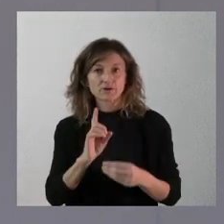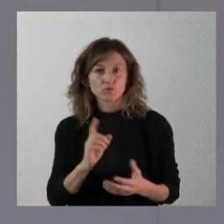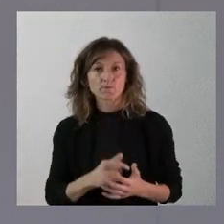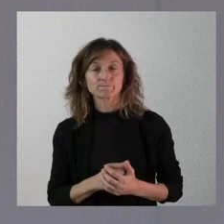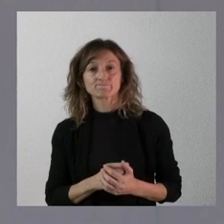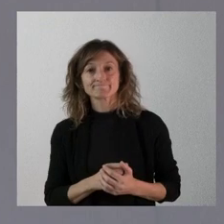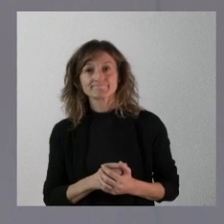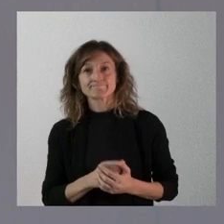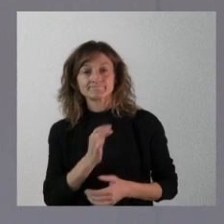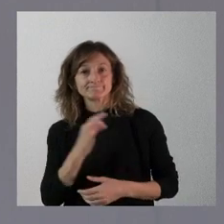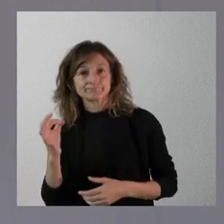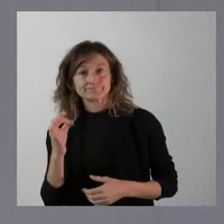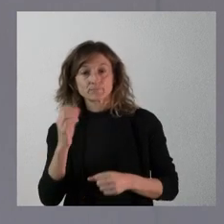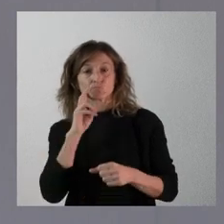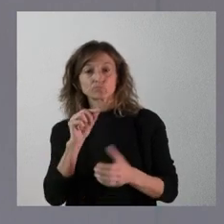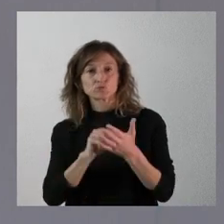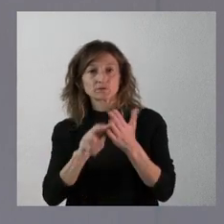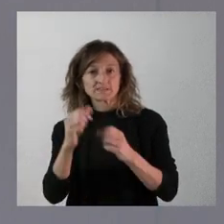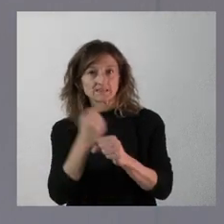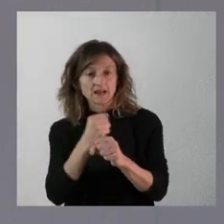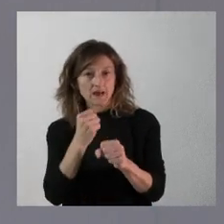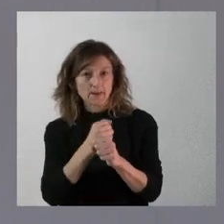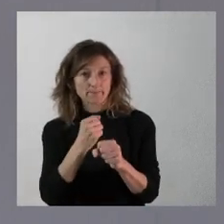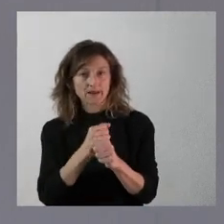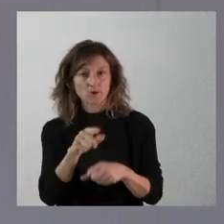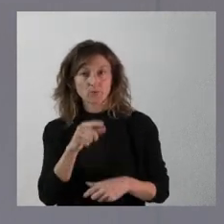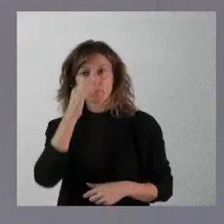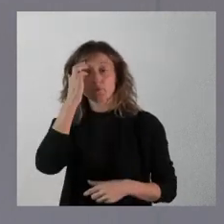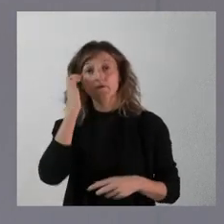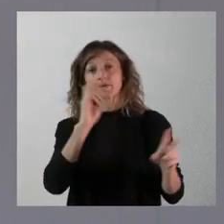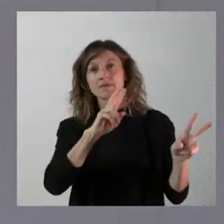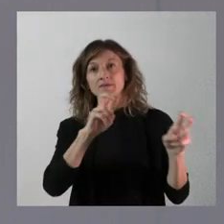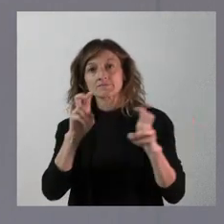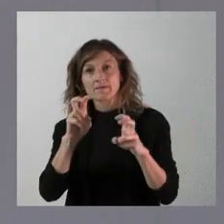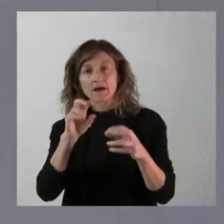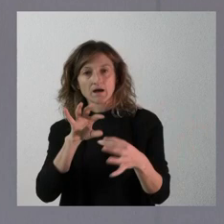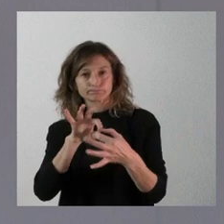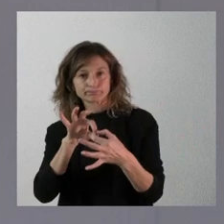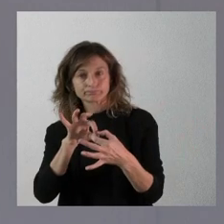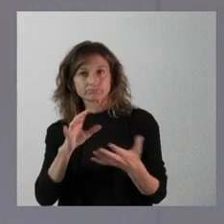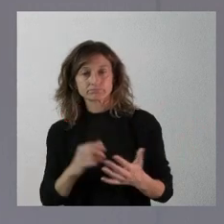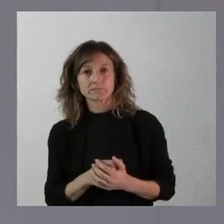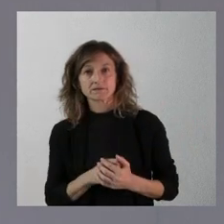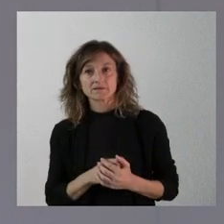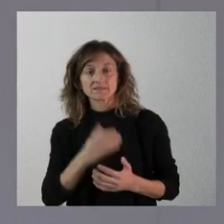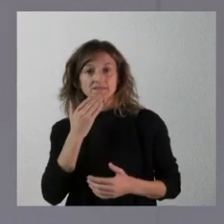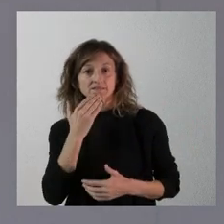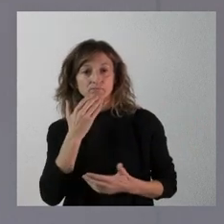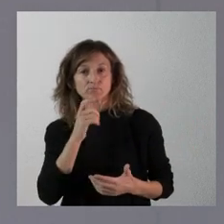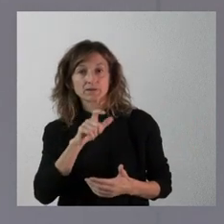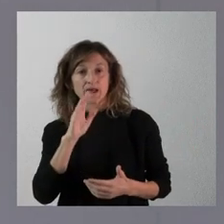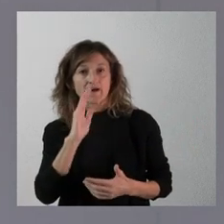desde el punto de vista del trabajo estas son cuestiones que tienen en cuenta y por tanto cuando la afección